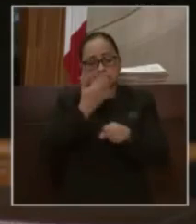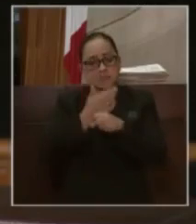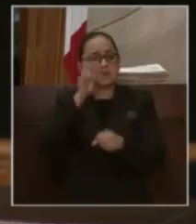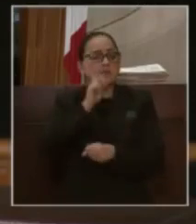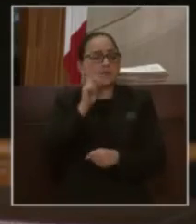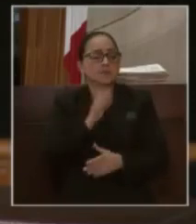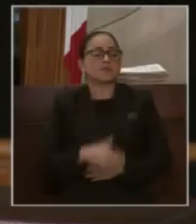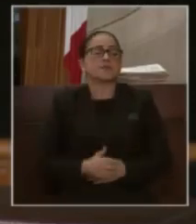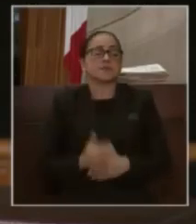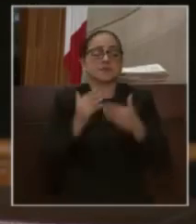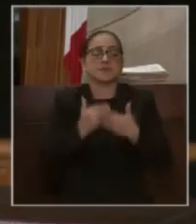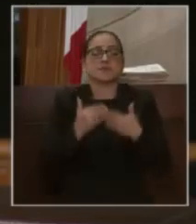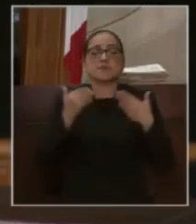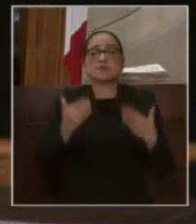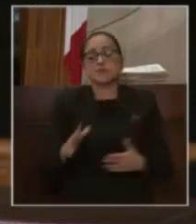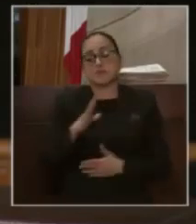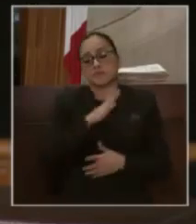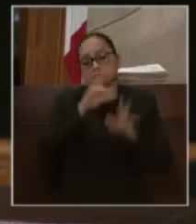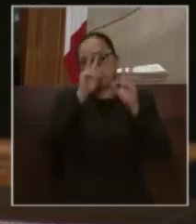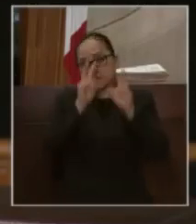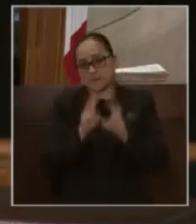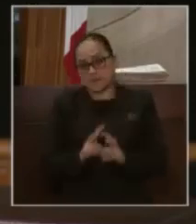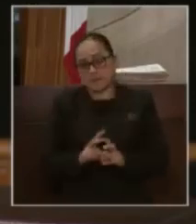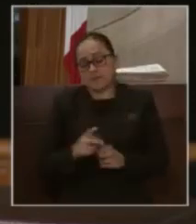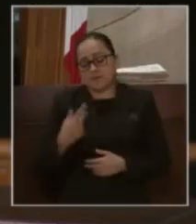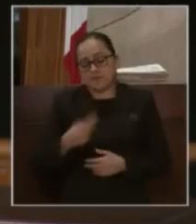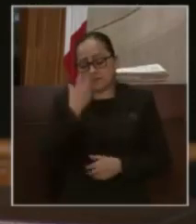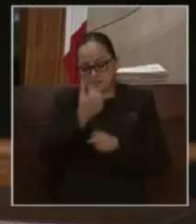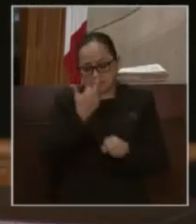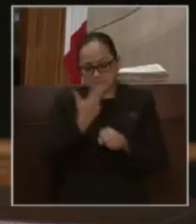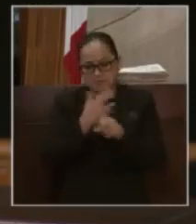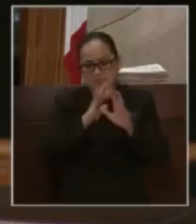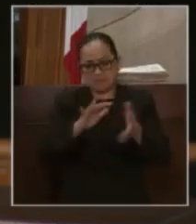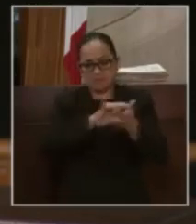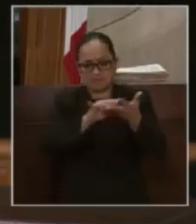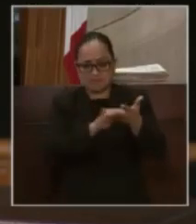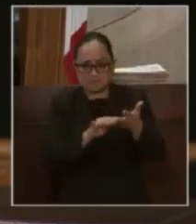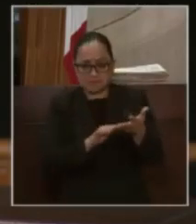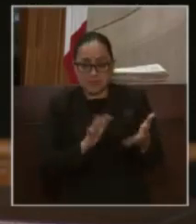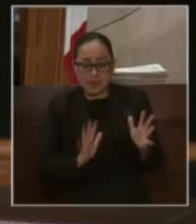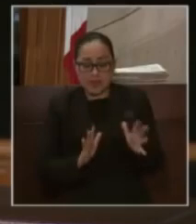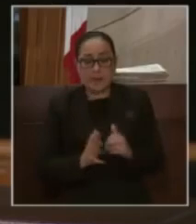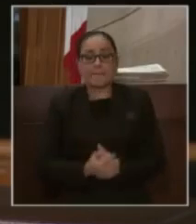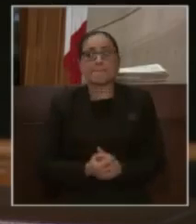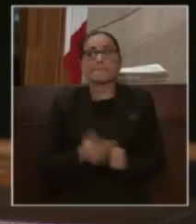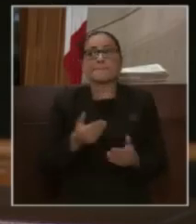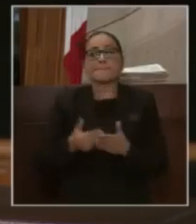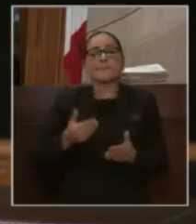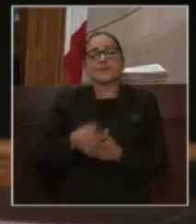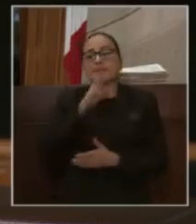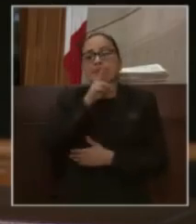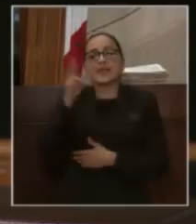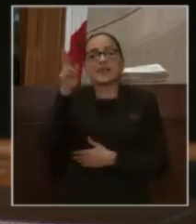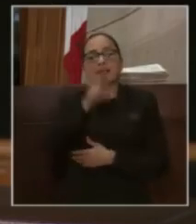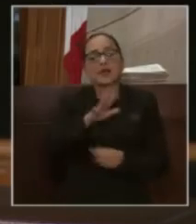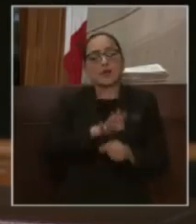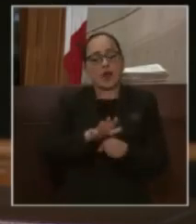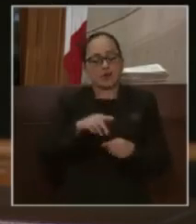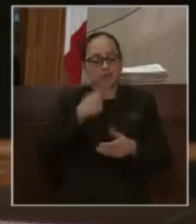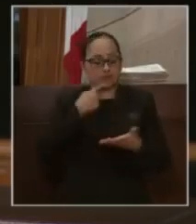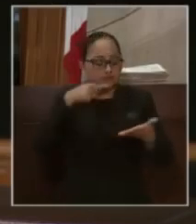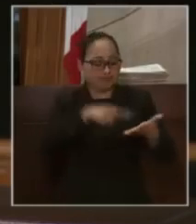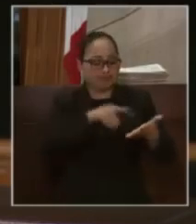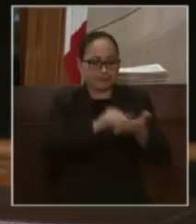Secretaria General. En consecuencia, en los asuntos con los que la Secretaria General de Acuerdos dio cuenta, se resuelve desechar